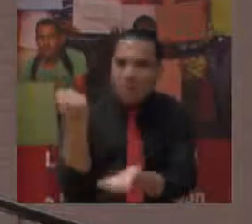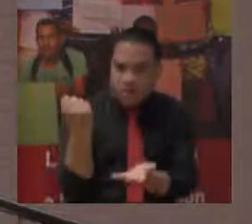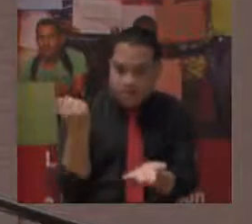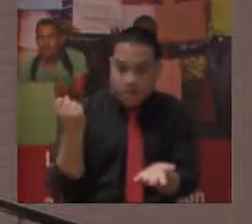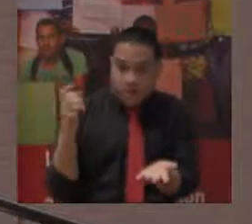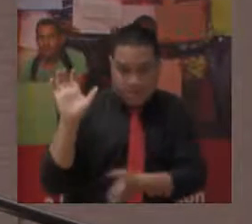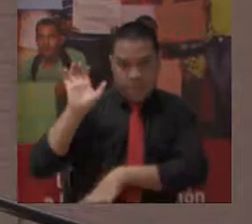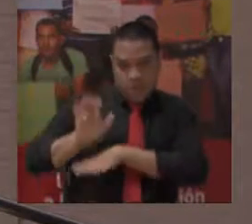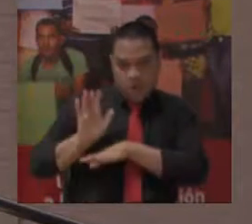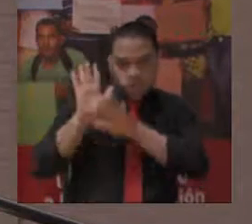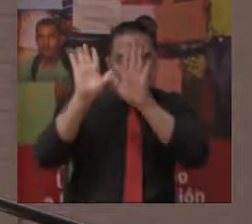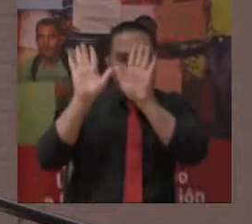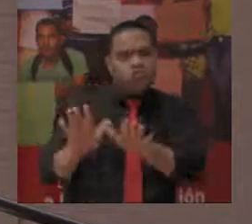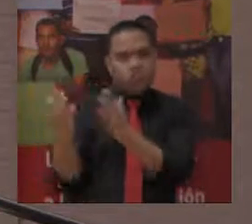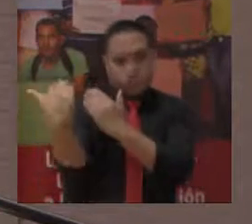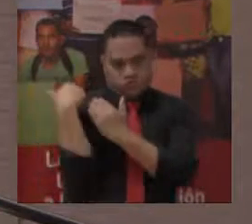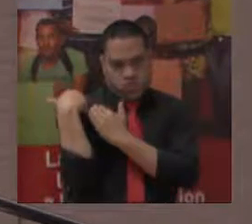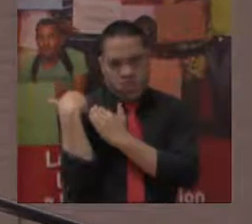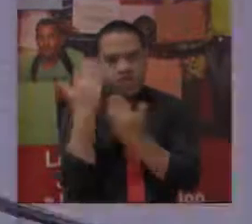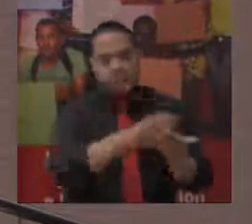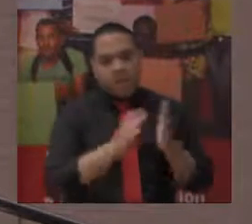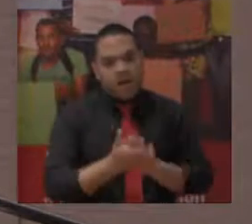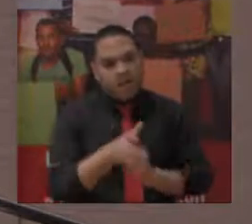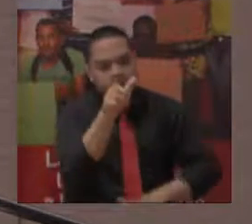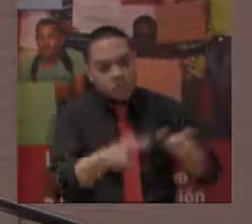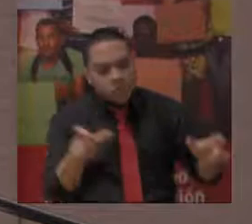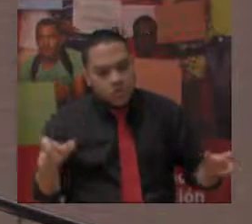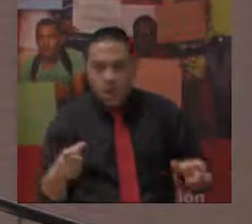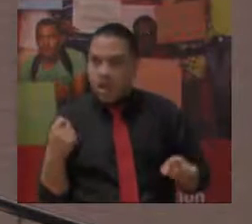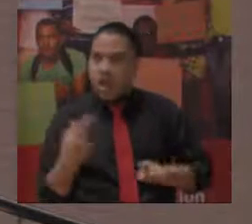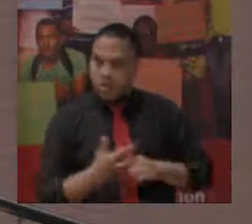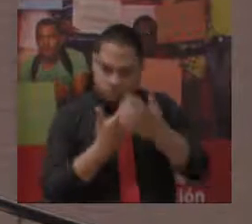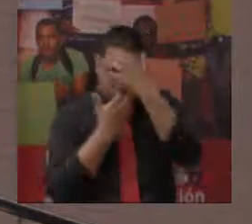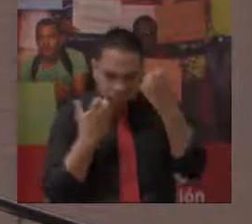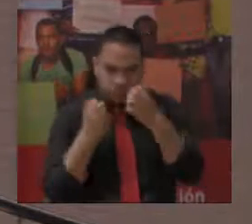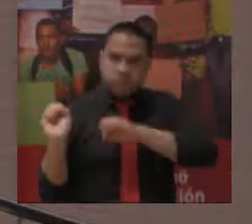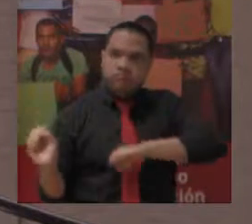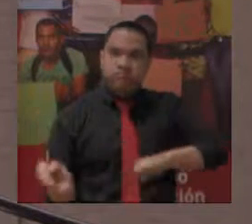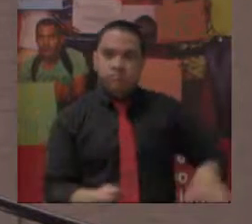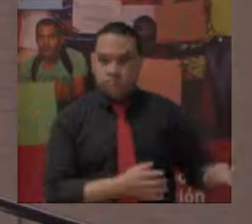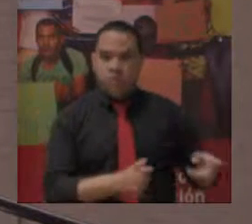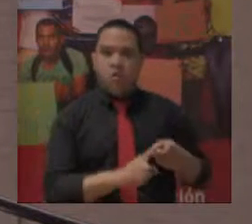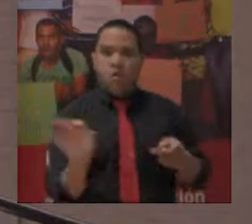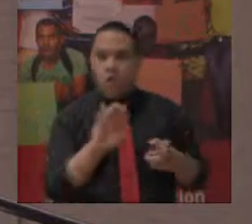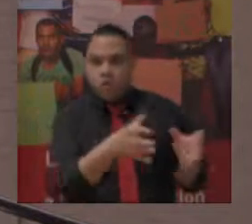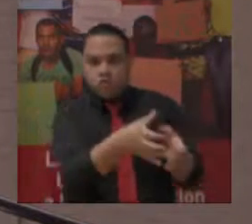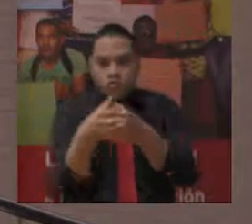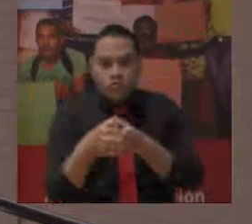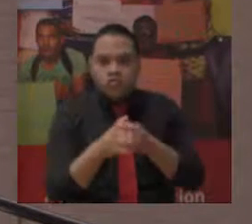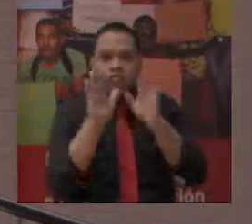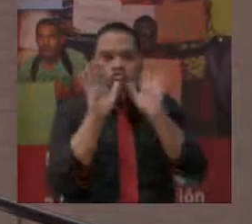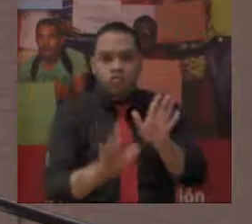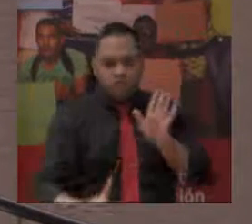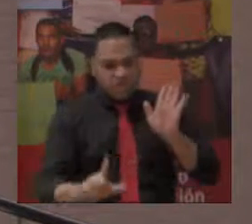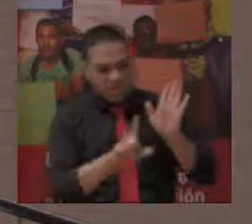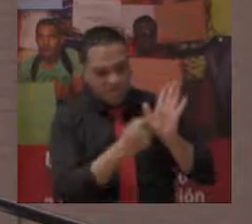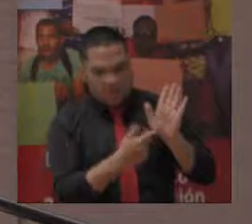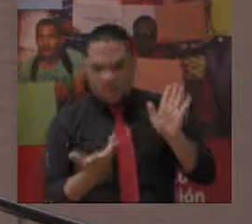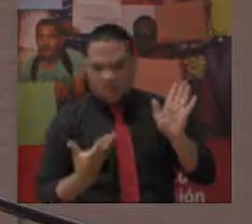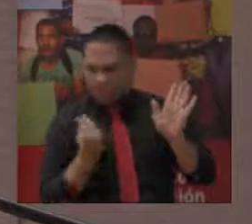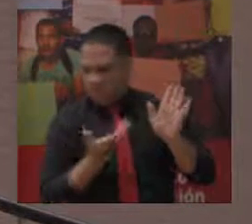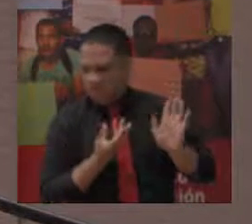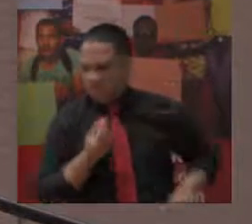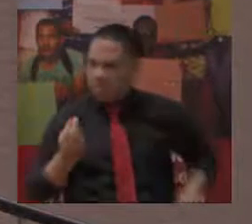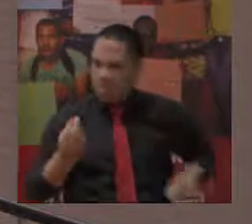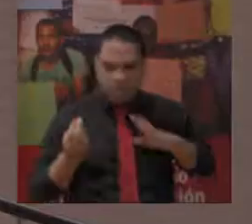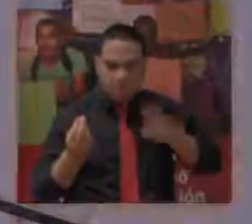trabaja día a día por la reintegración de las personas desmovilizadas de los grupos armados organizados al margen de la ley. Quiero